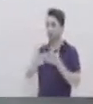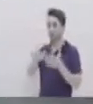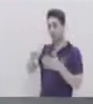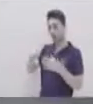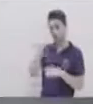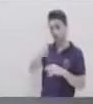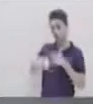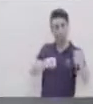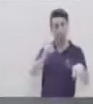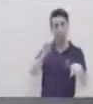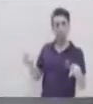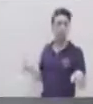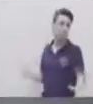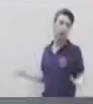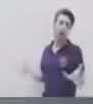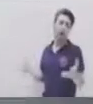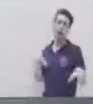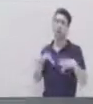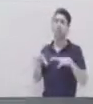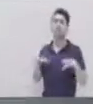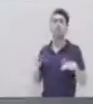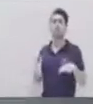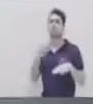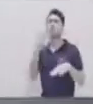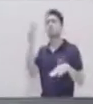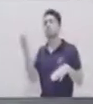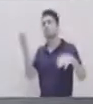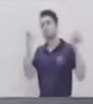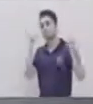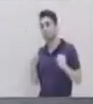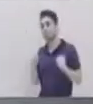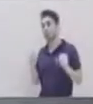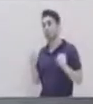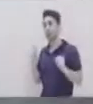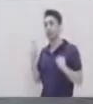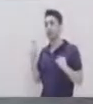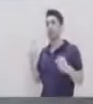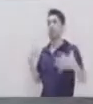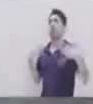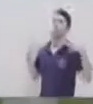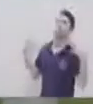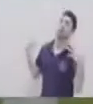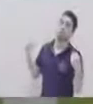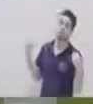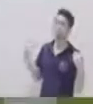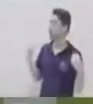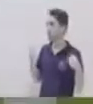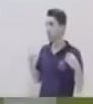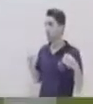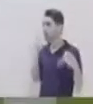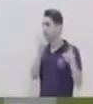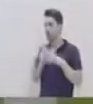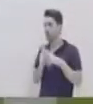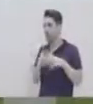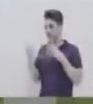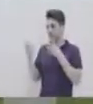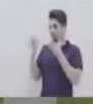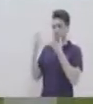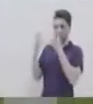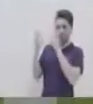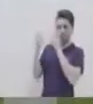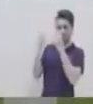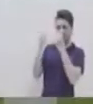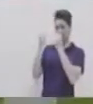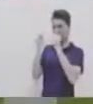porque hasta en una simple actividad se puede crear un gran conflicto, y aparte se puede crear un ambiente pesado, ¿verdad?